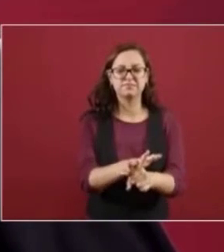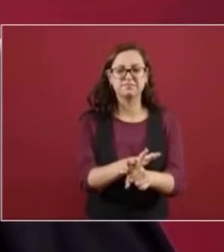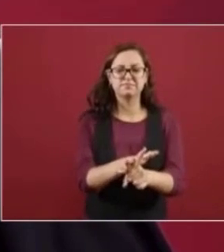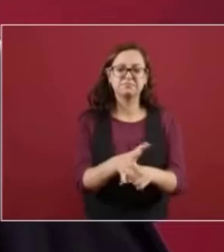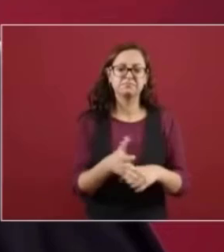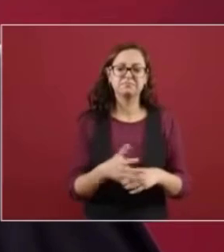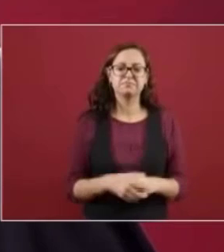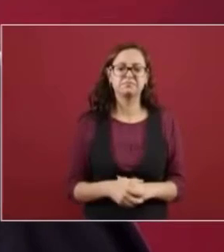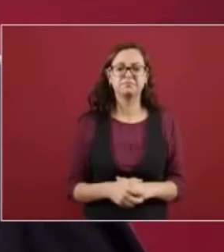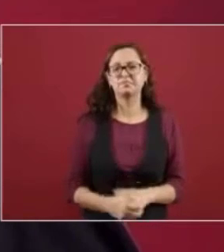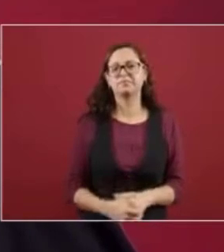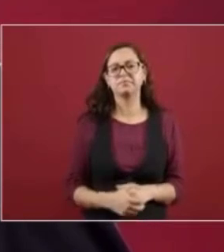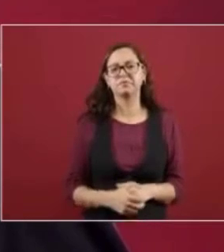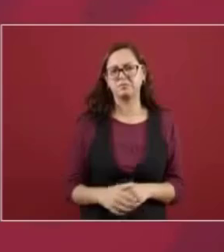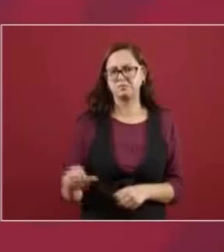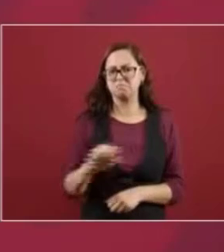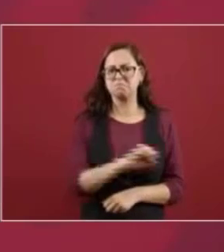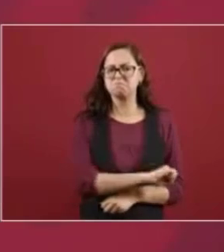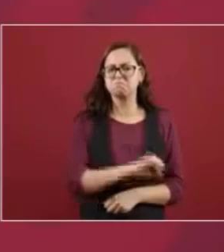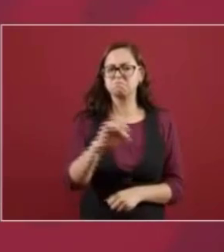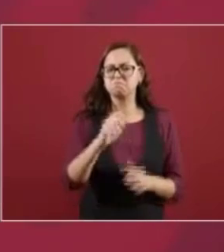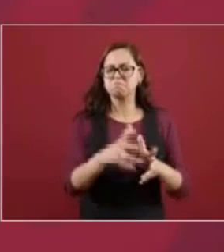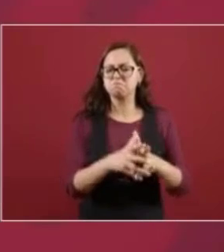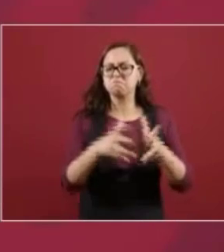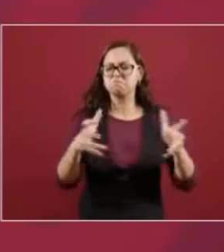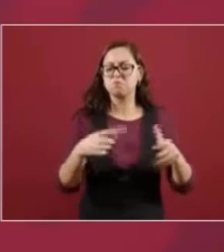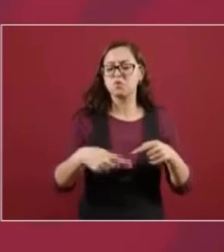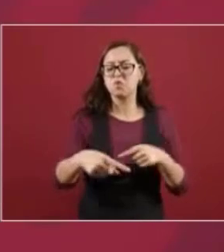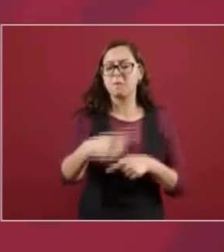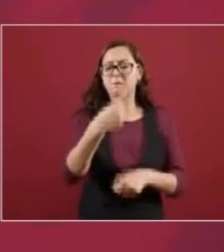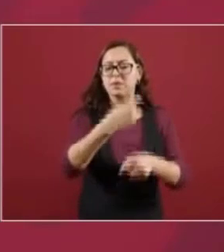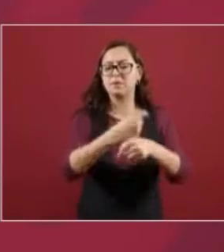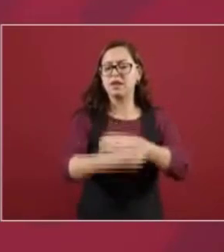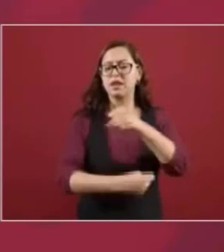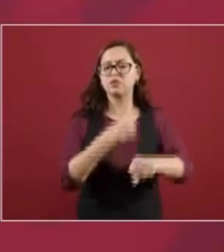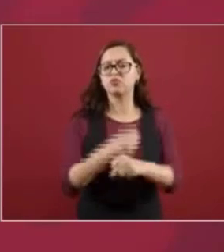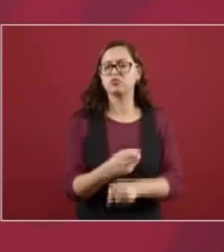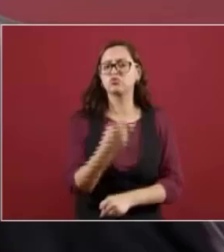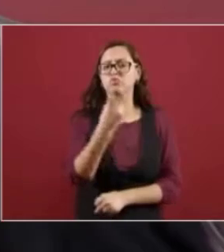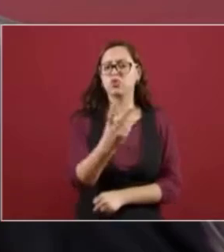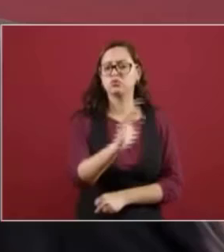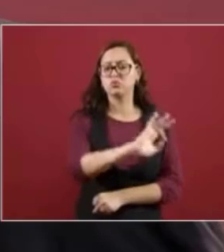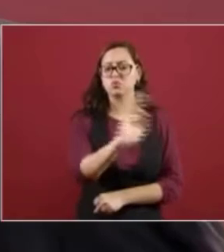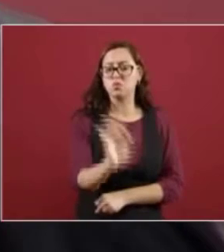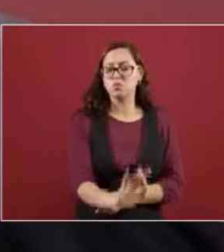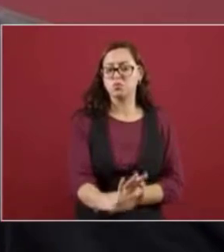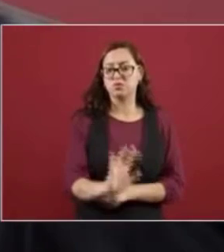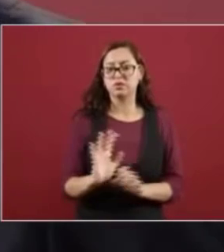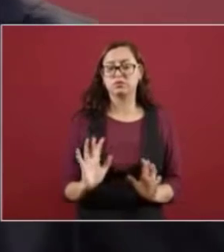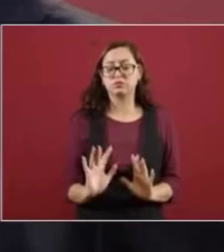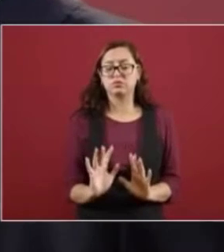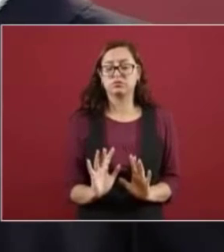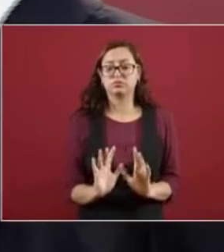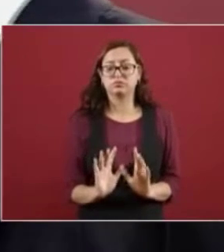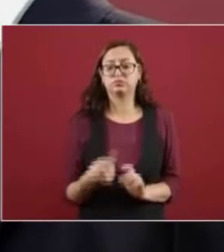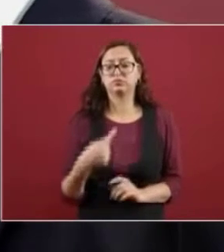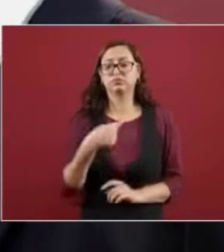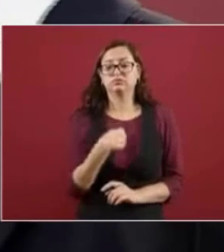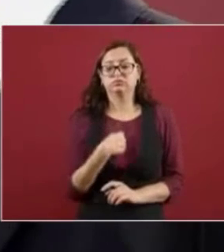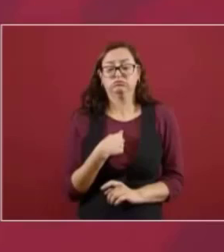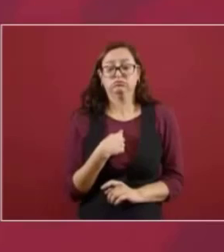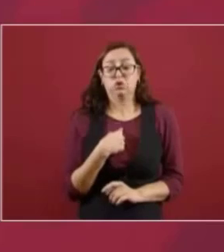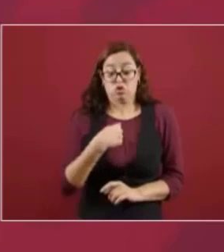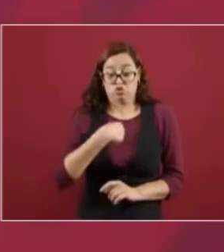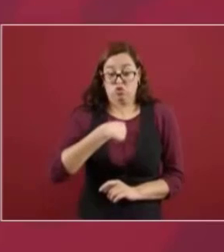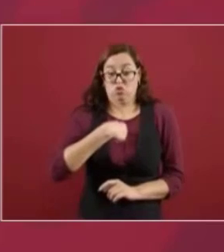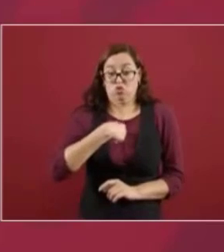cuando menos 2% este año Ese es mi